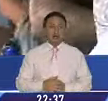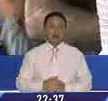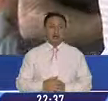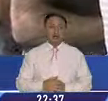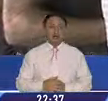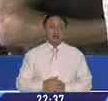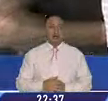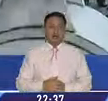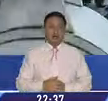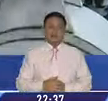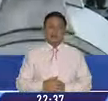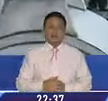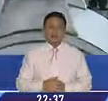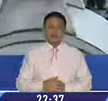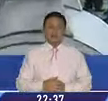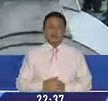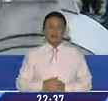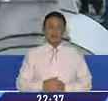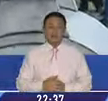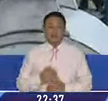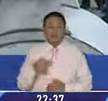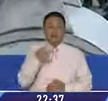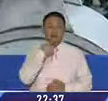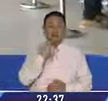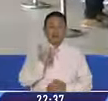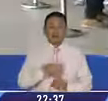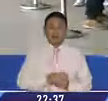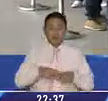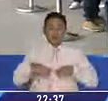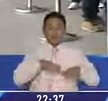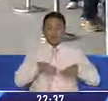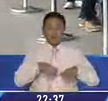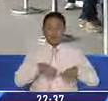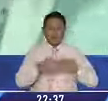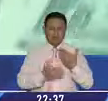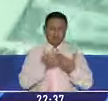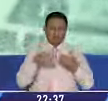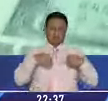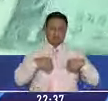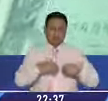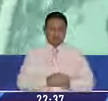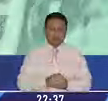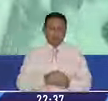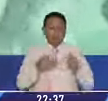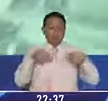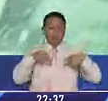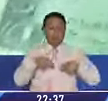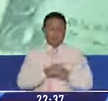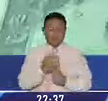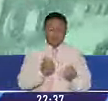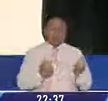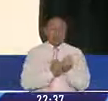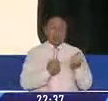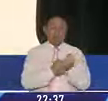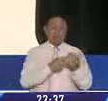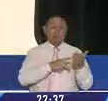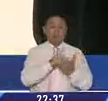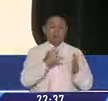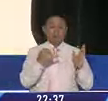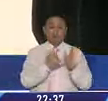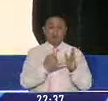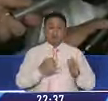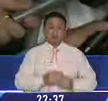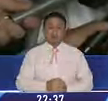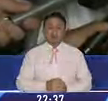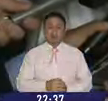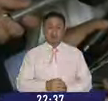busca contribuir en la simplificación de trámites tanto del sector público como privado, así como generar incentivos tributarios para el sector